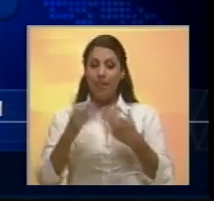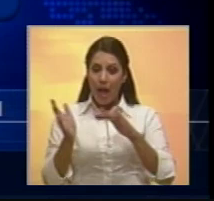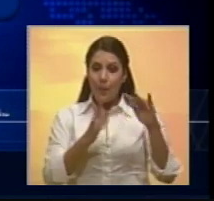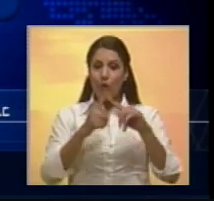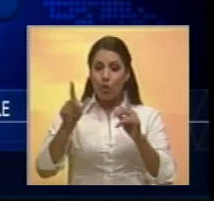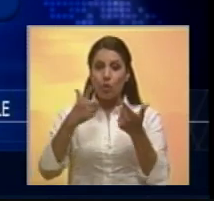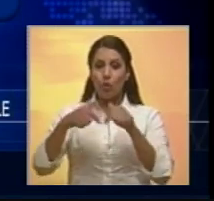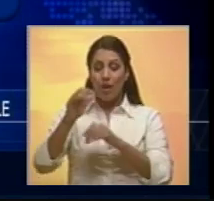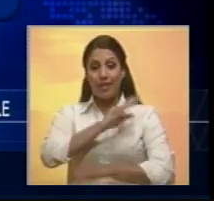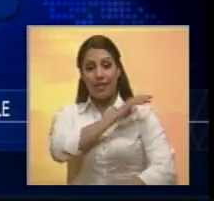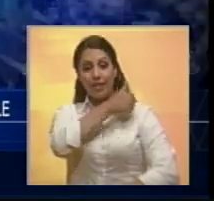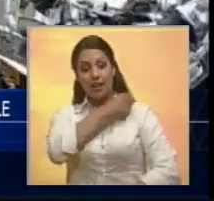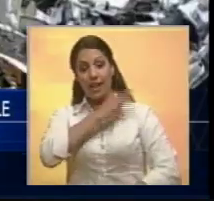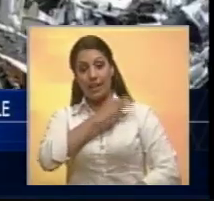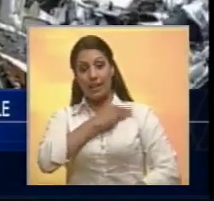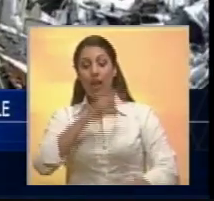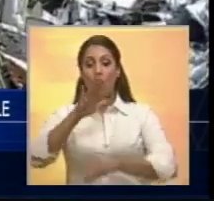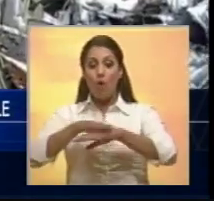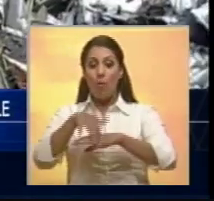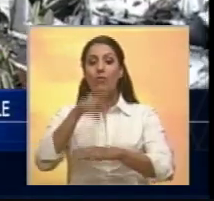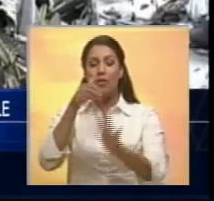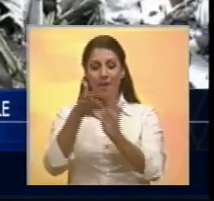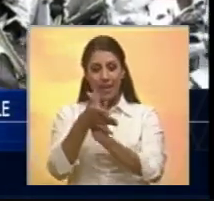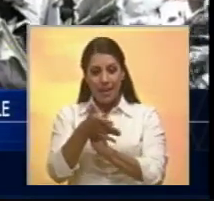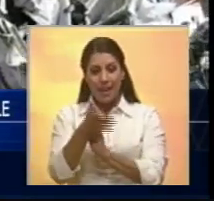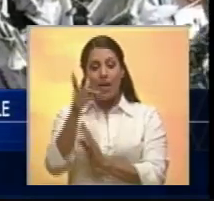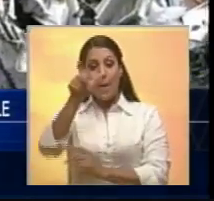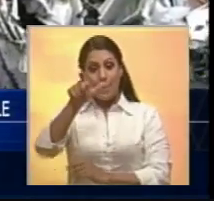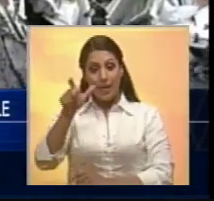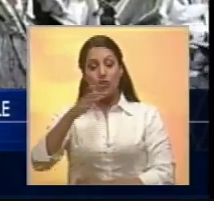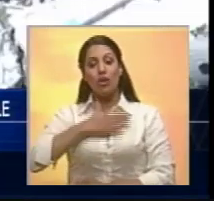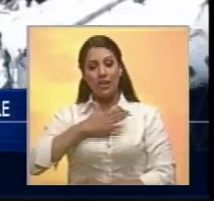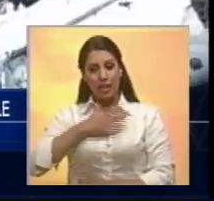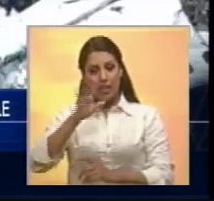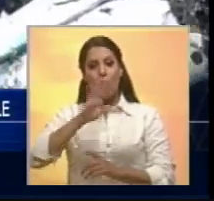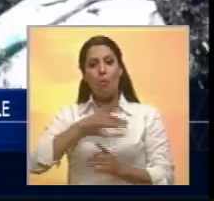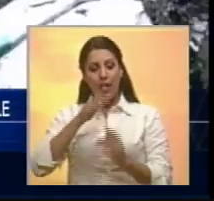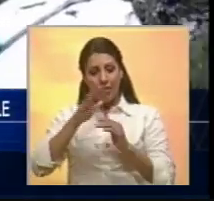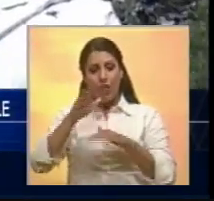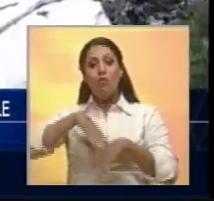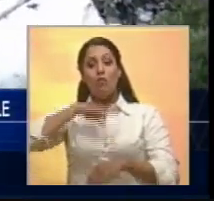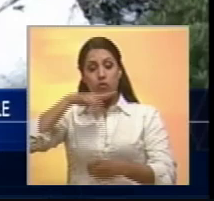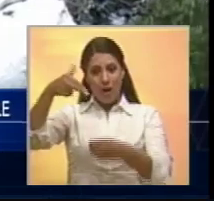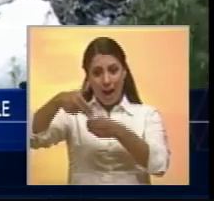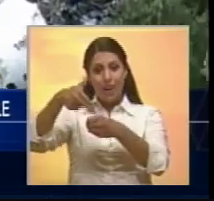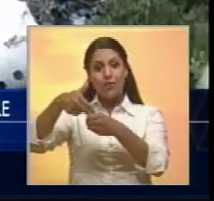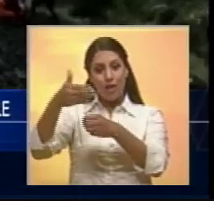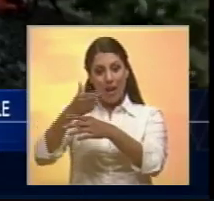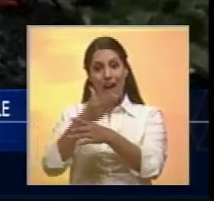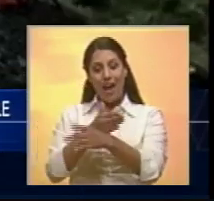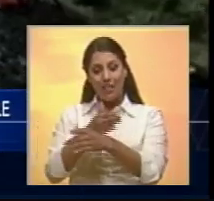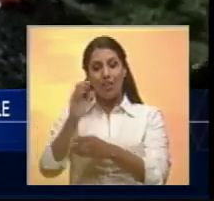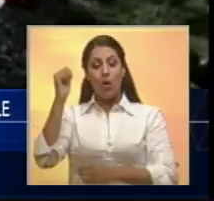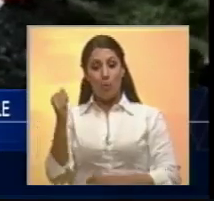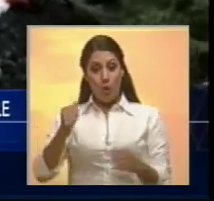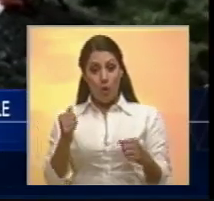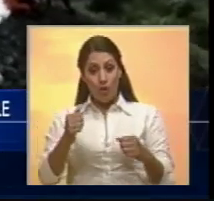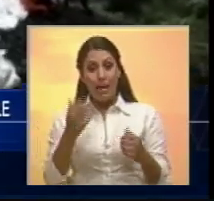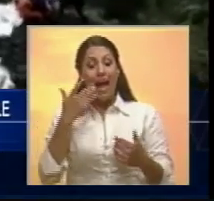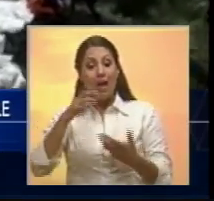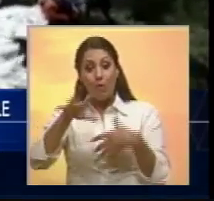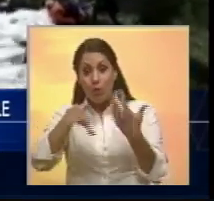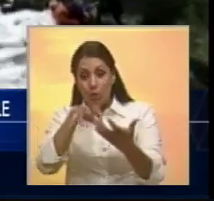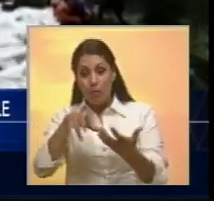el director general de la aerolínea Lamia, Gustavo Vargas, señaló que el piloto tenía la opción de abastecerse de combustible en Bogotá en caso de sufrir